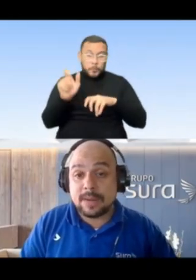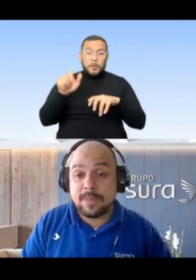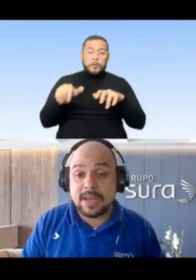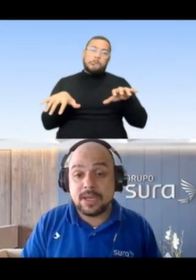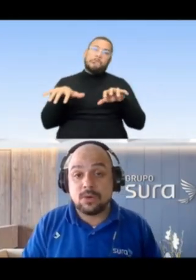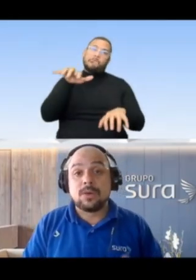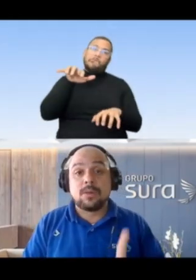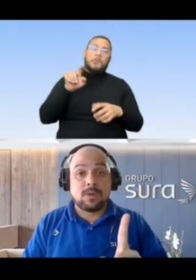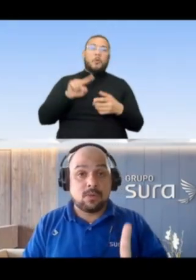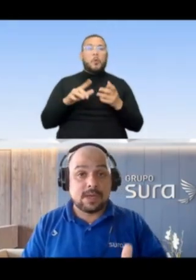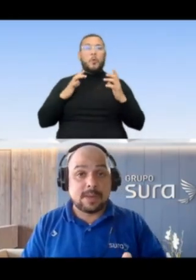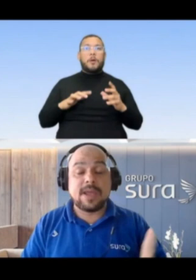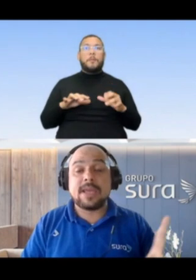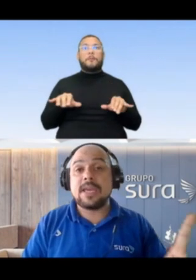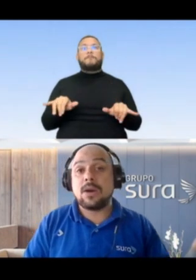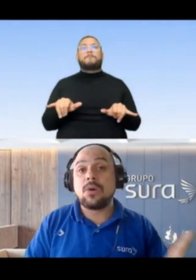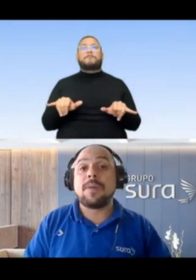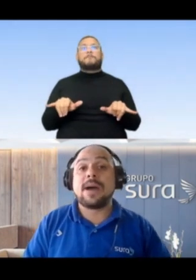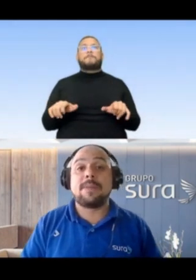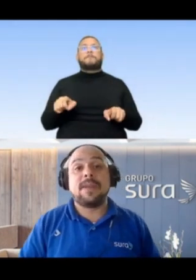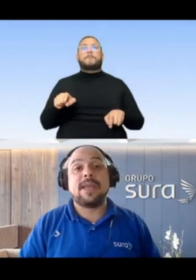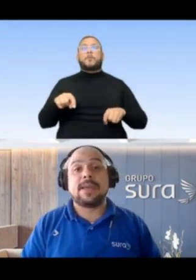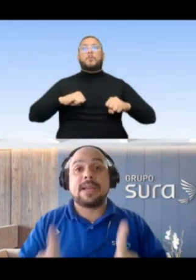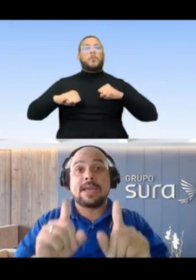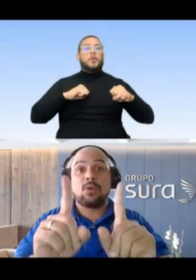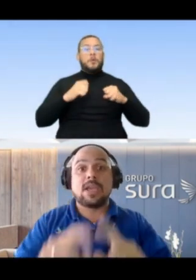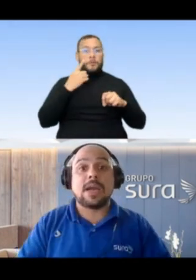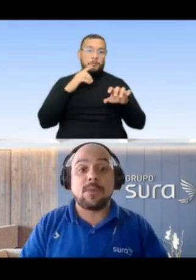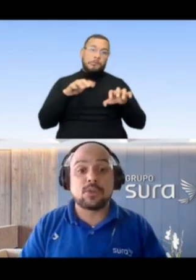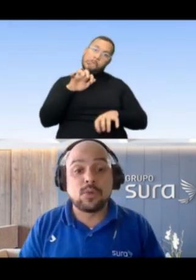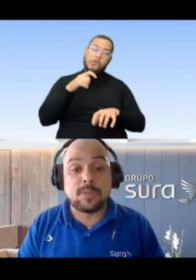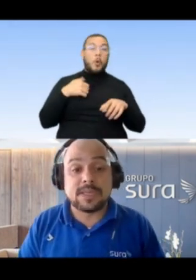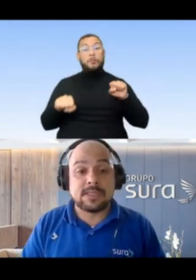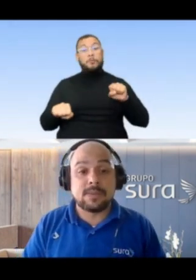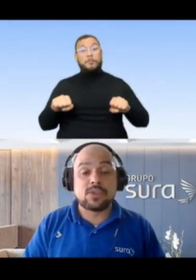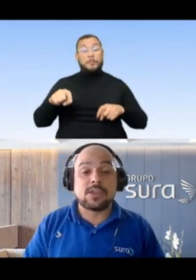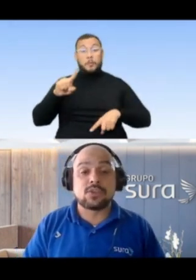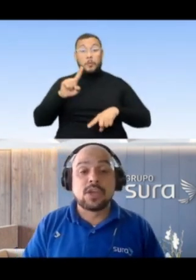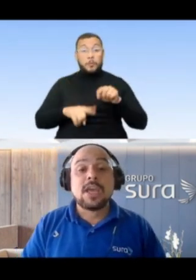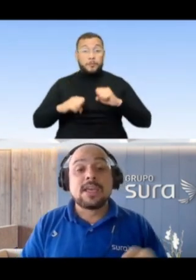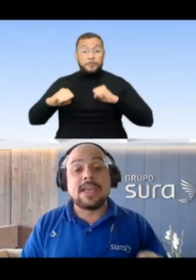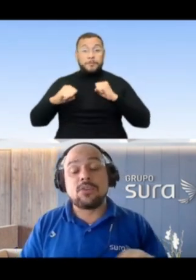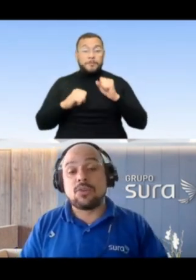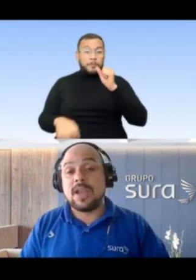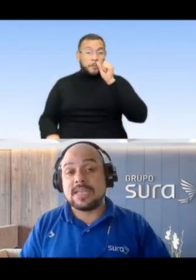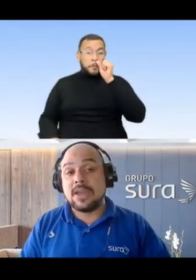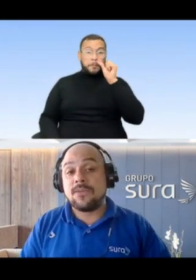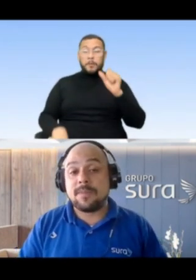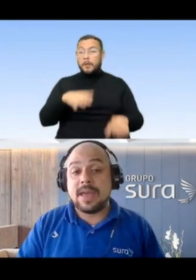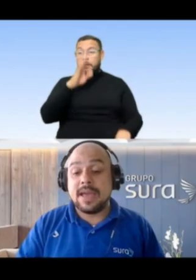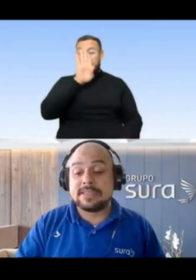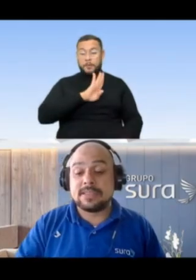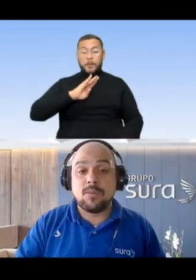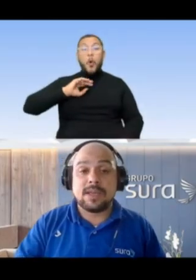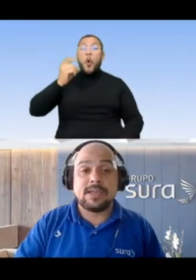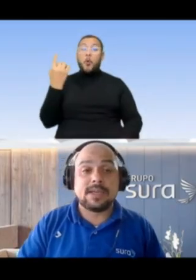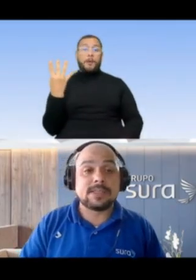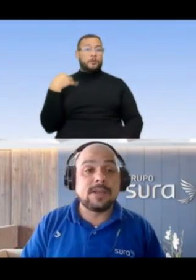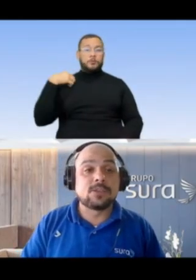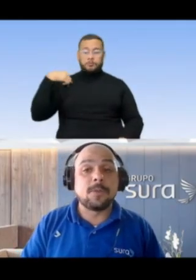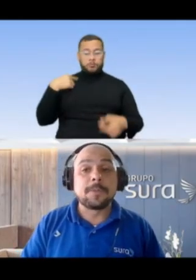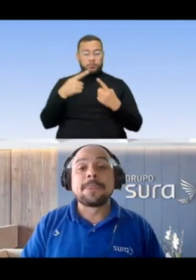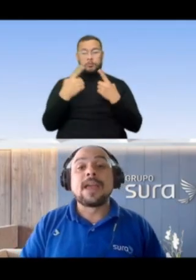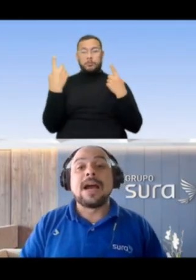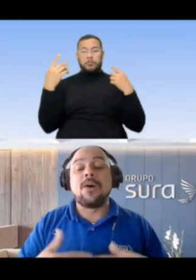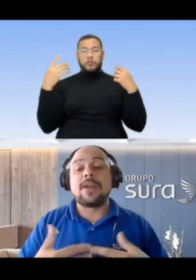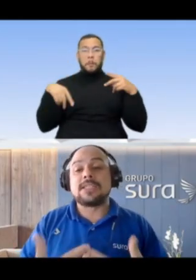o cuadrapléjico. Cuadraplegia o paraplegia, para que lo tengamos muy presente, muchachos, dentro de las enfermedades